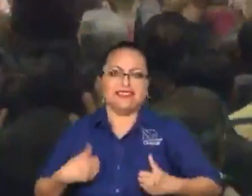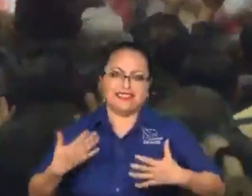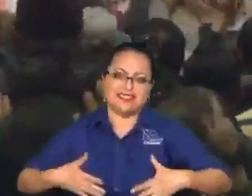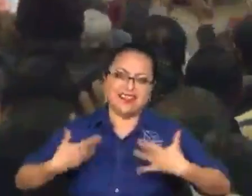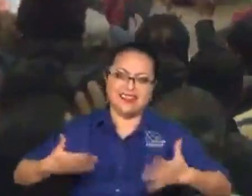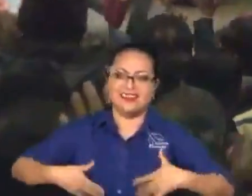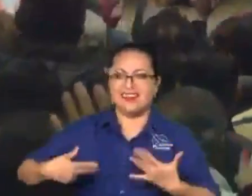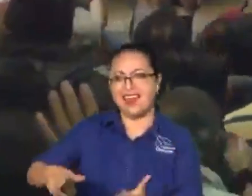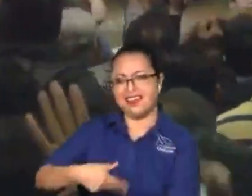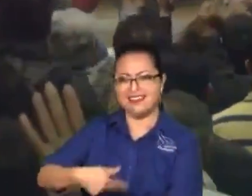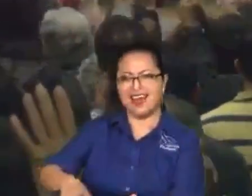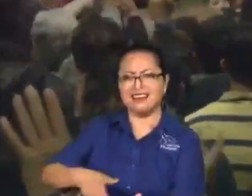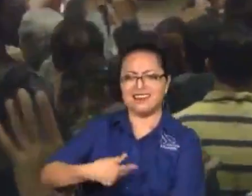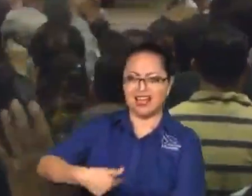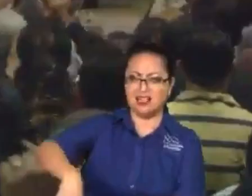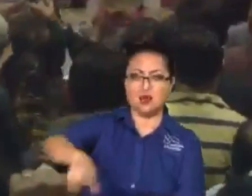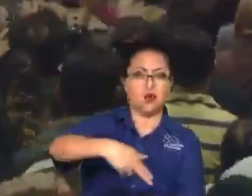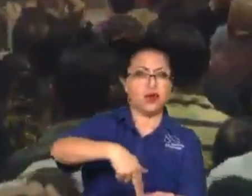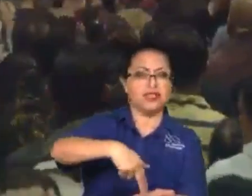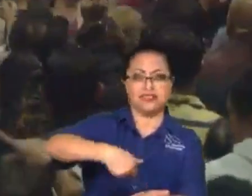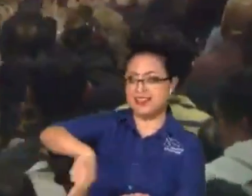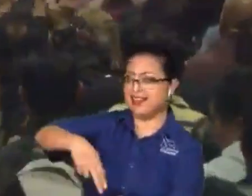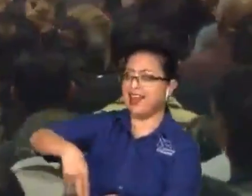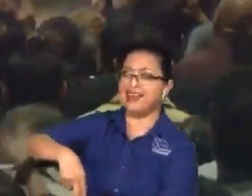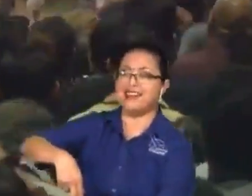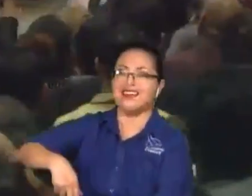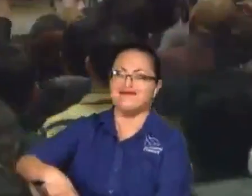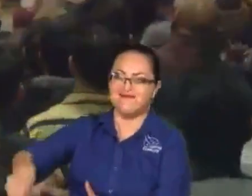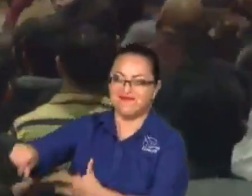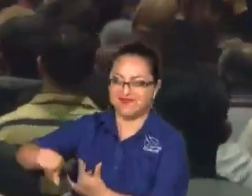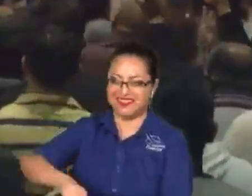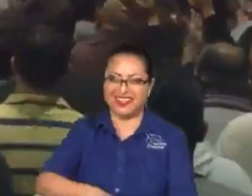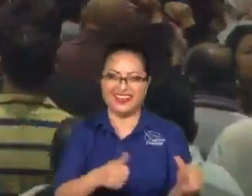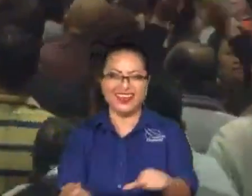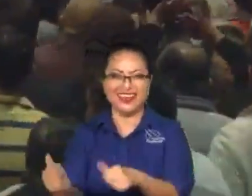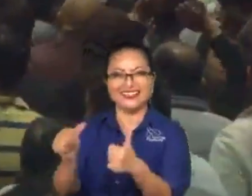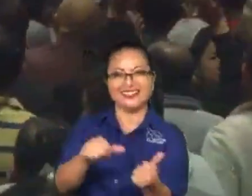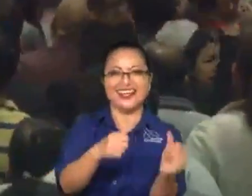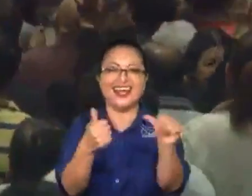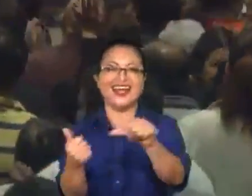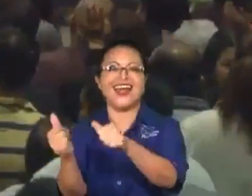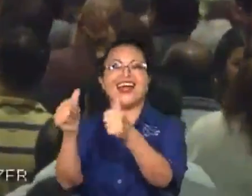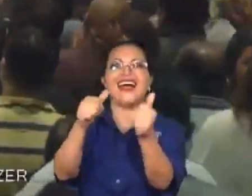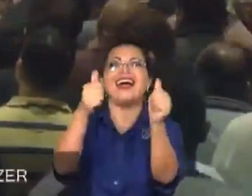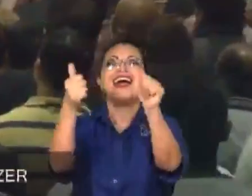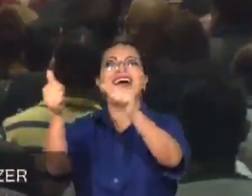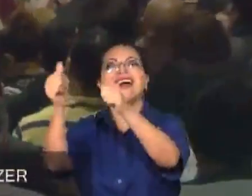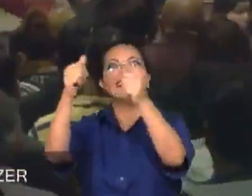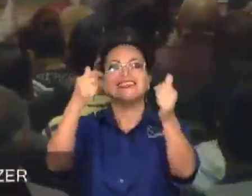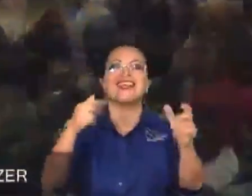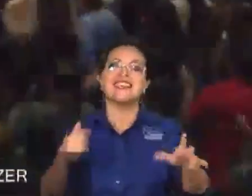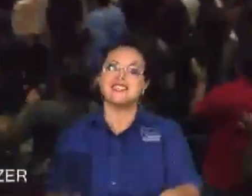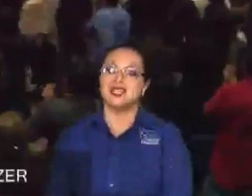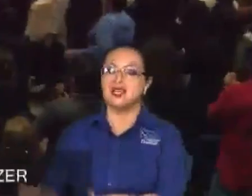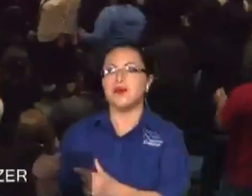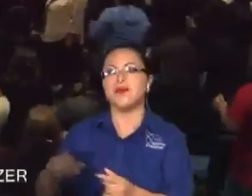mis fuerzas, alegría y danza. Doy vueltas en el aire y grito alabanza. ¡Grita!